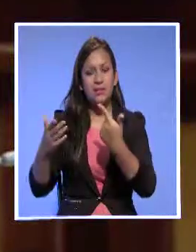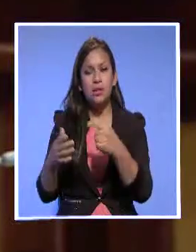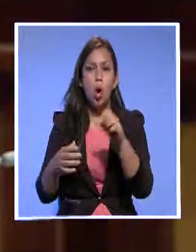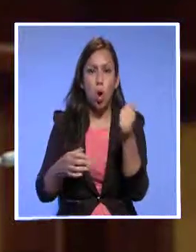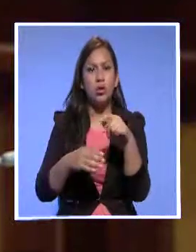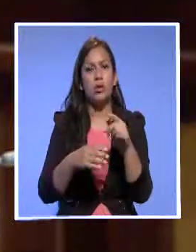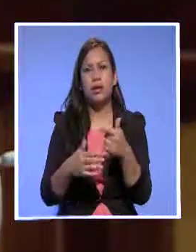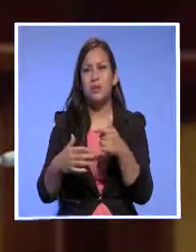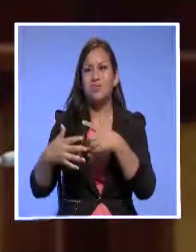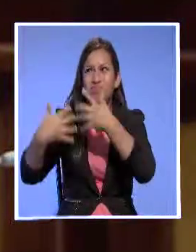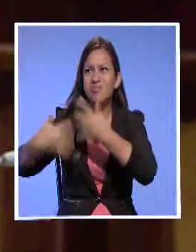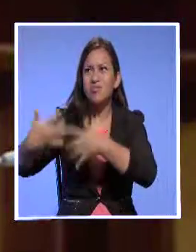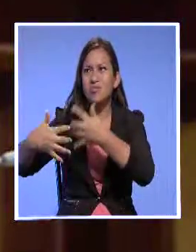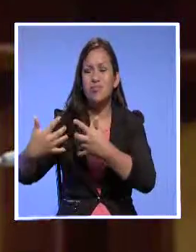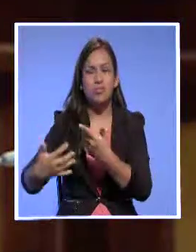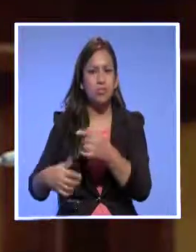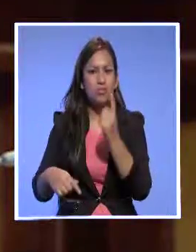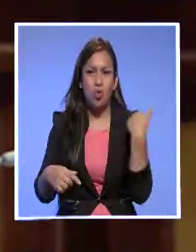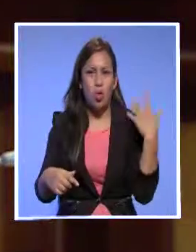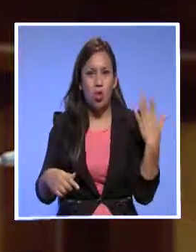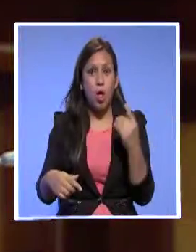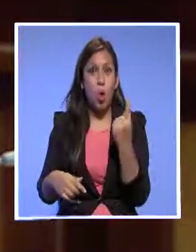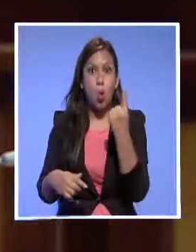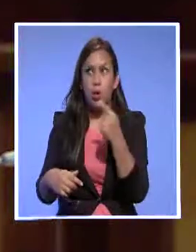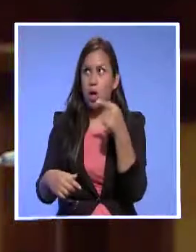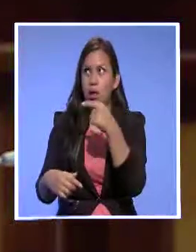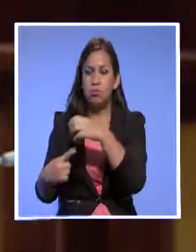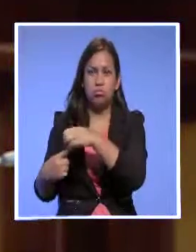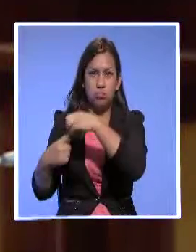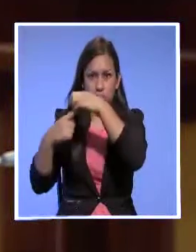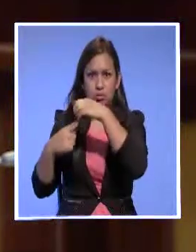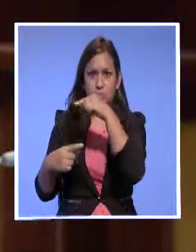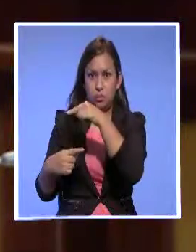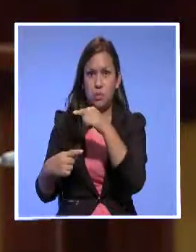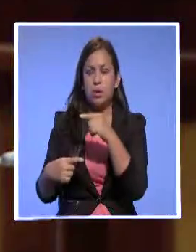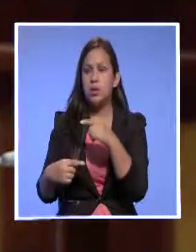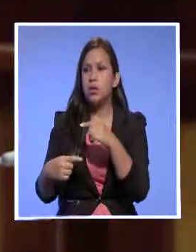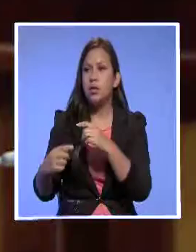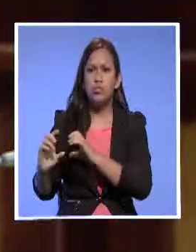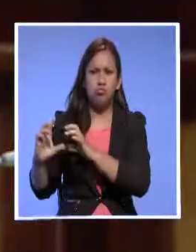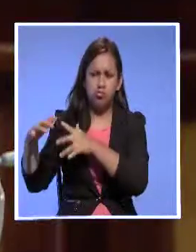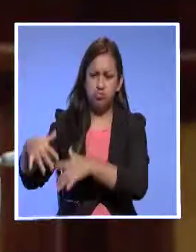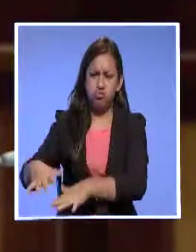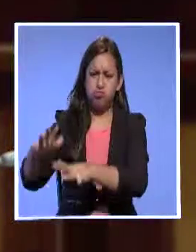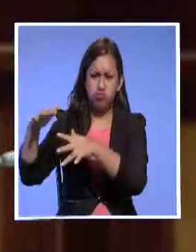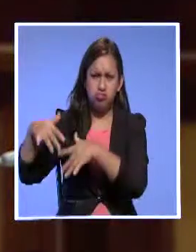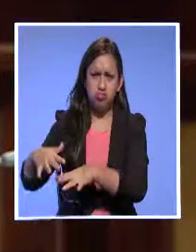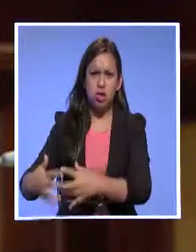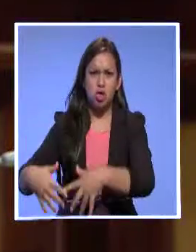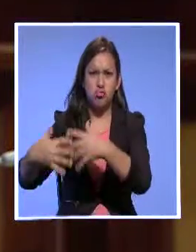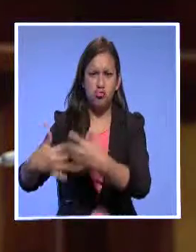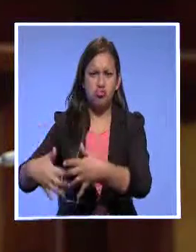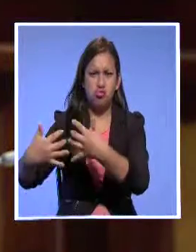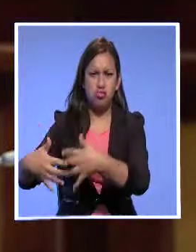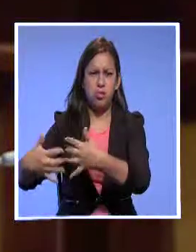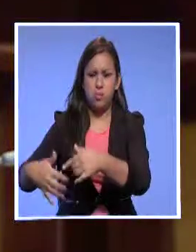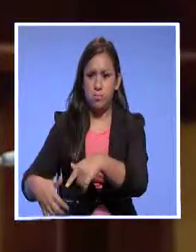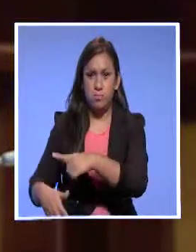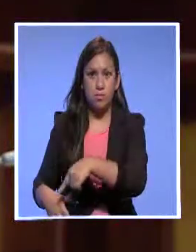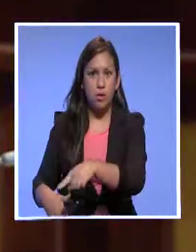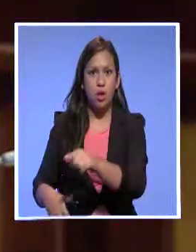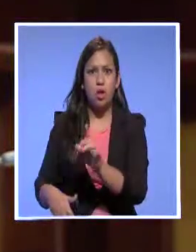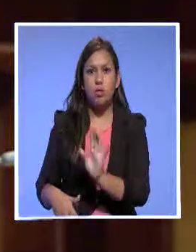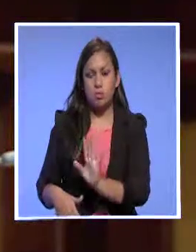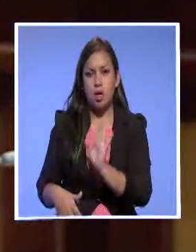potabilizadoras por el tema que nosotros captamos directamente del vaso después a donde la empresa y una agua que está en remanso y nosotros podemos producir